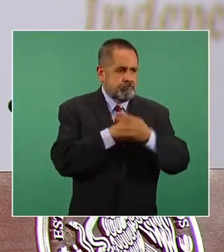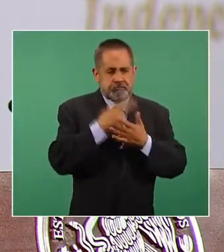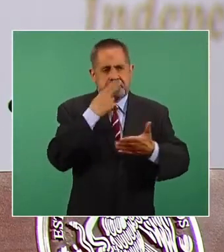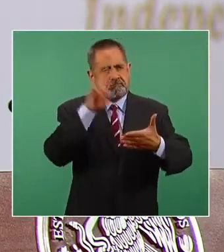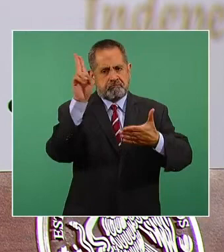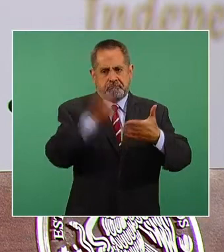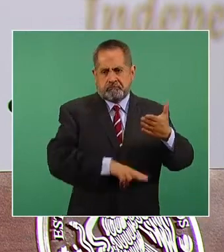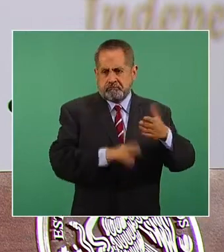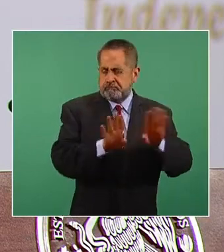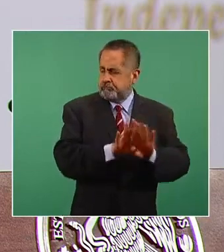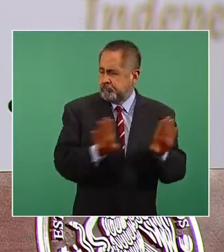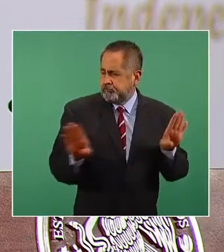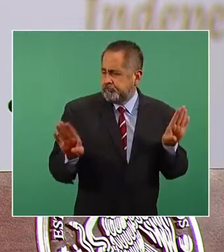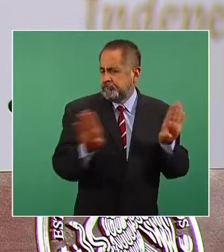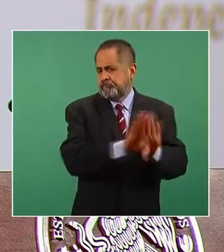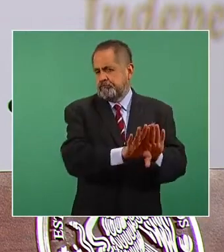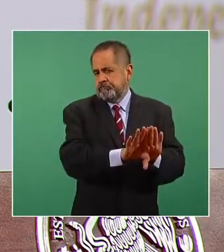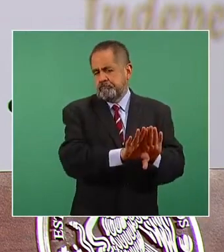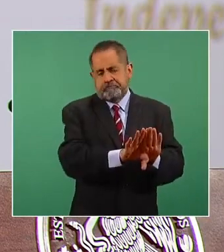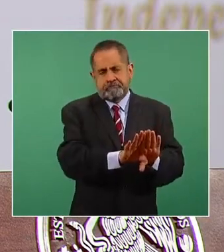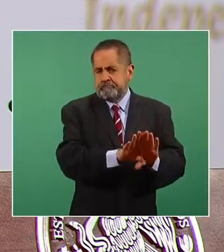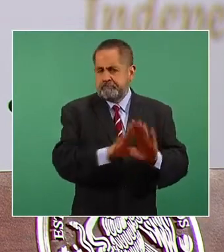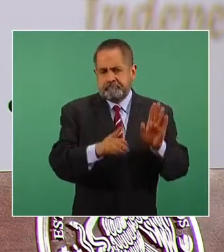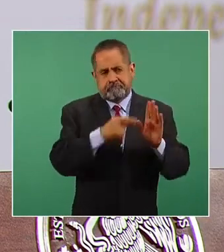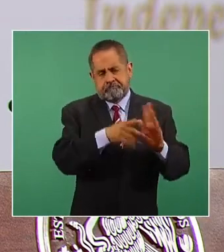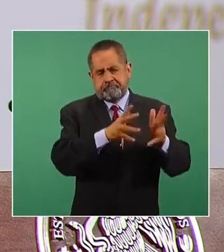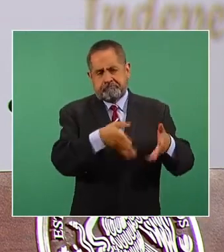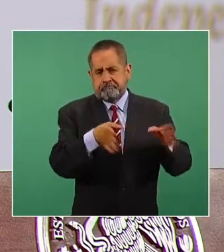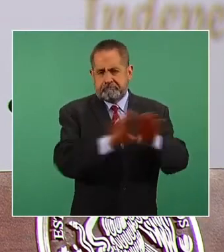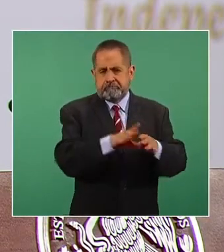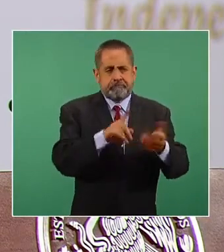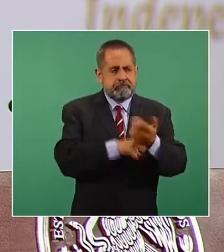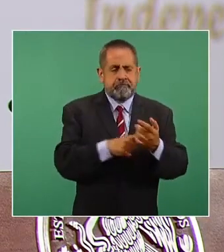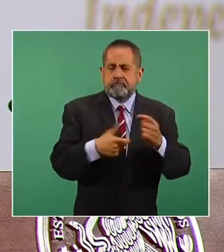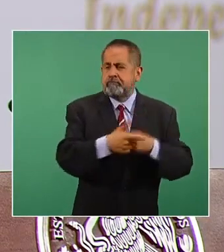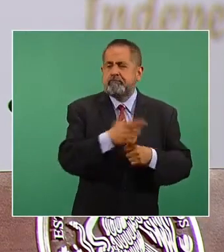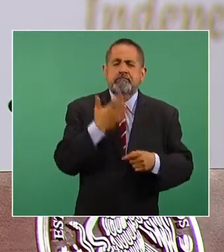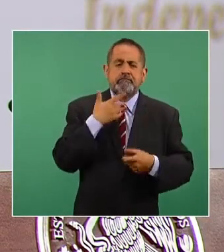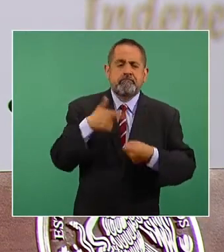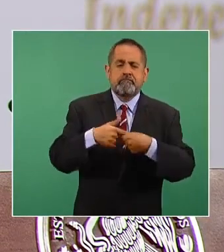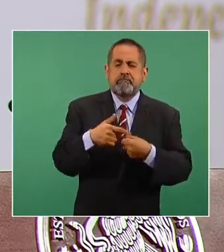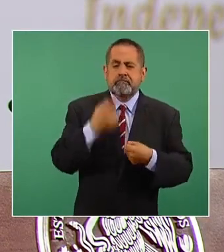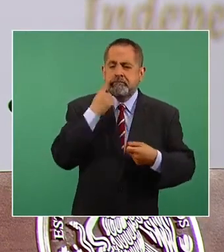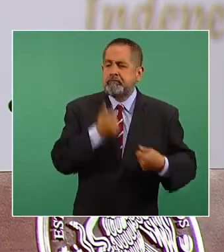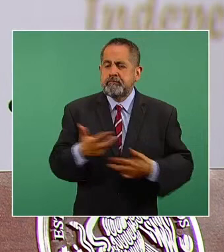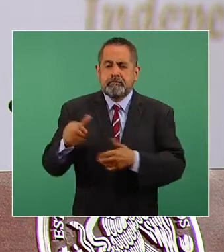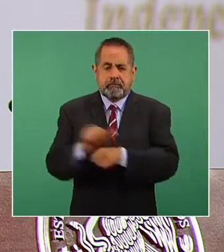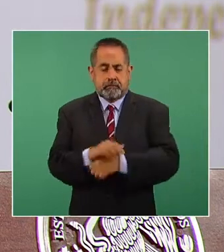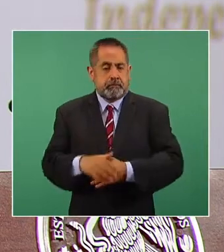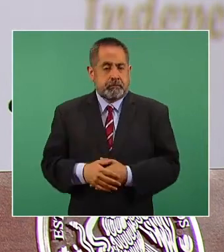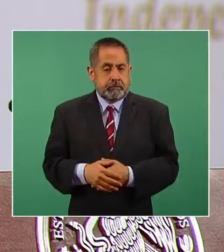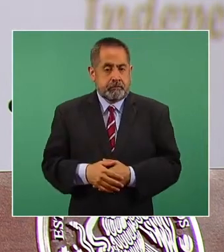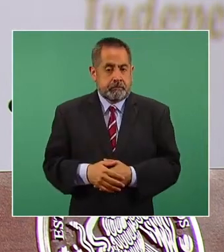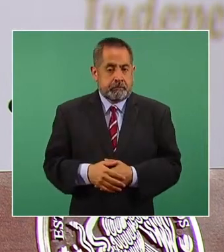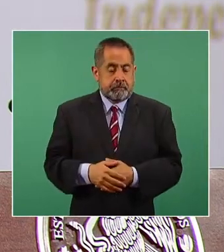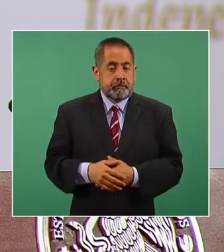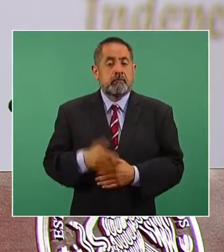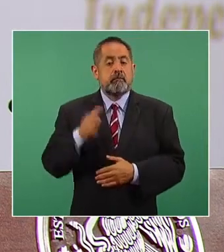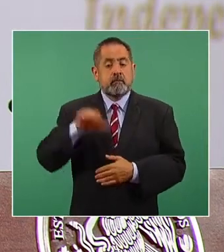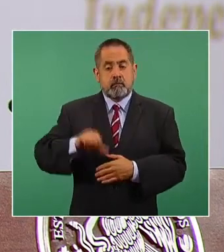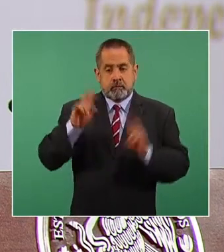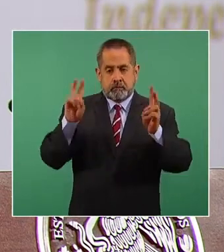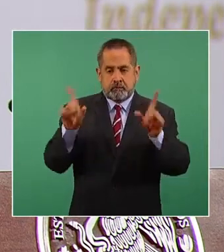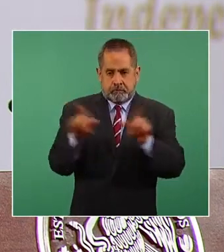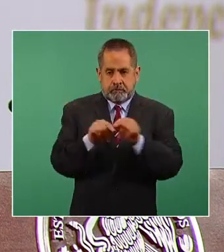y cerrar esta estación de carburación que vendía gas LP para vehículos. Hoy toca remesas